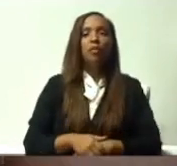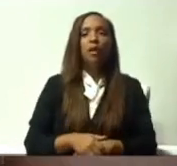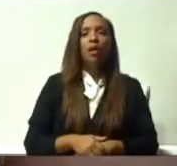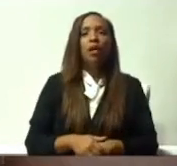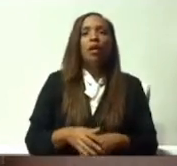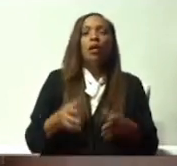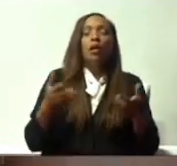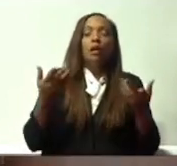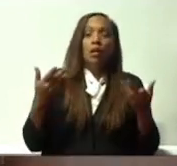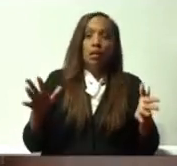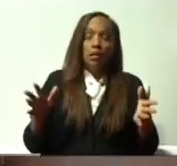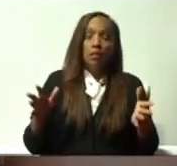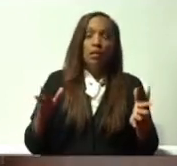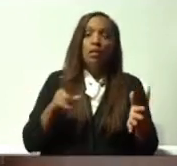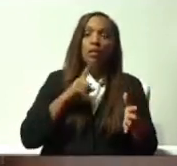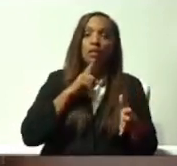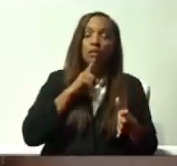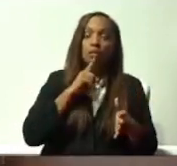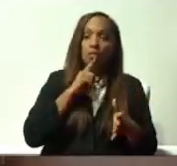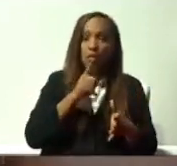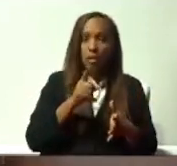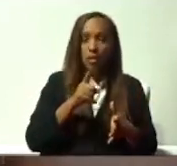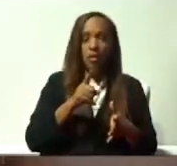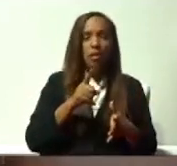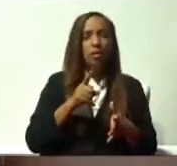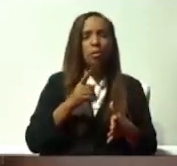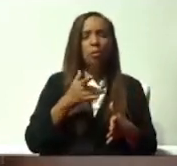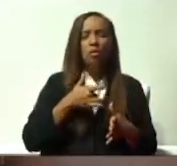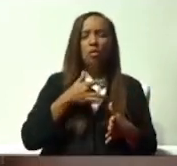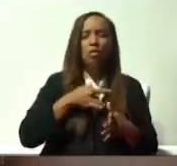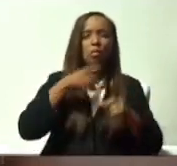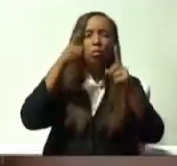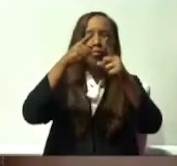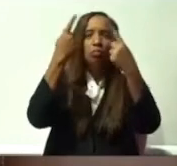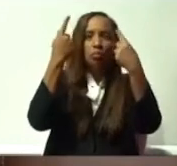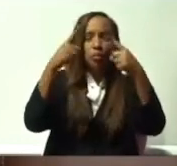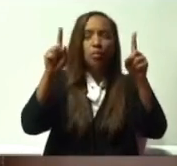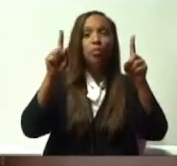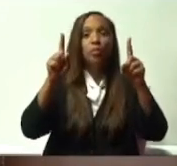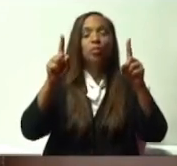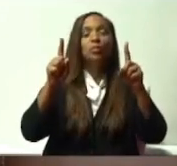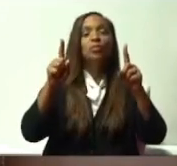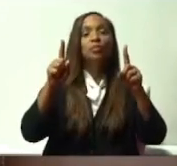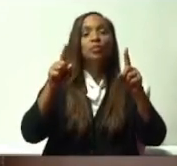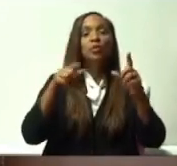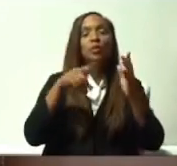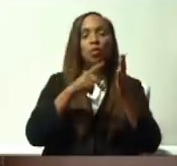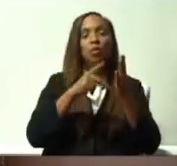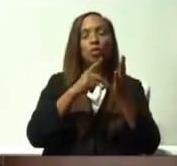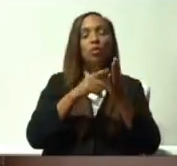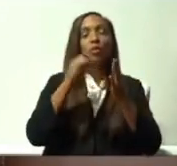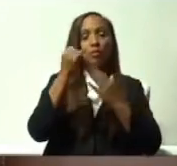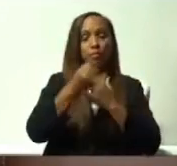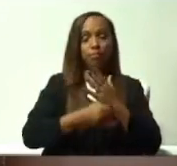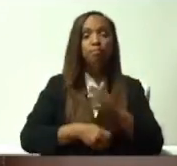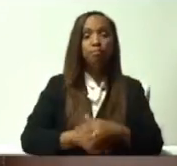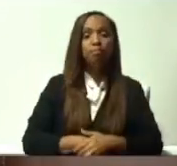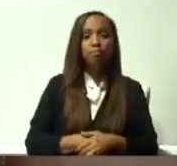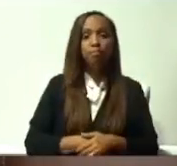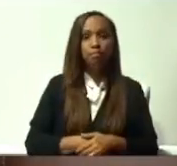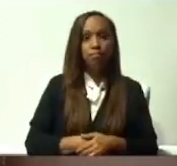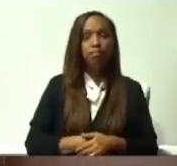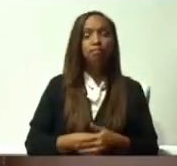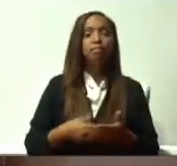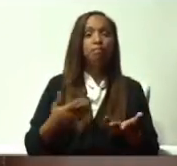fue fundador de la Academia de Ciencia de nuestro país. Fue fundador de la Escuela de Botánica